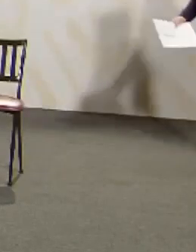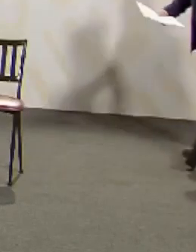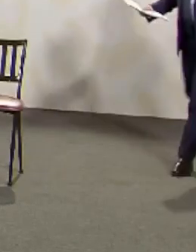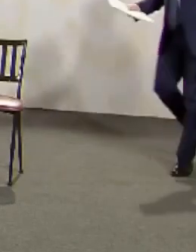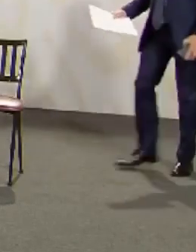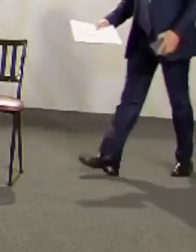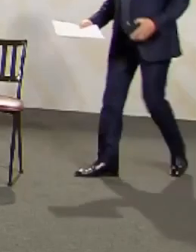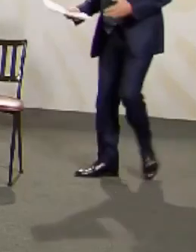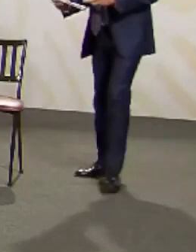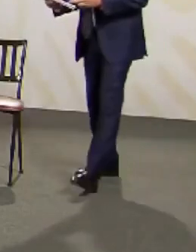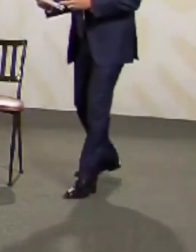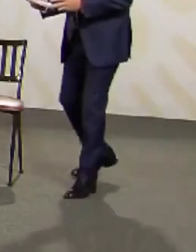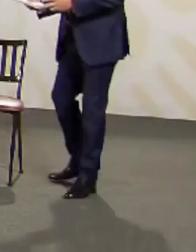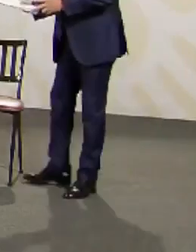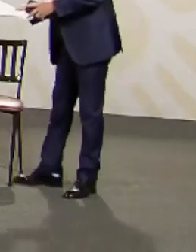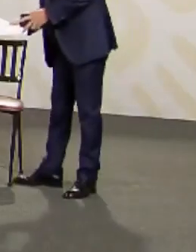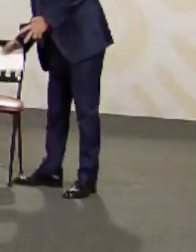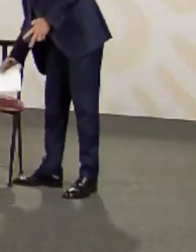Ánimo.